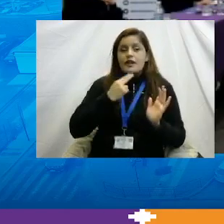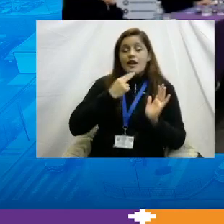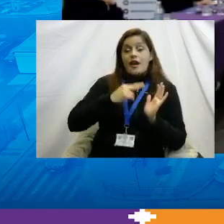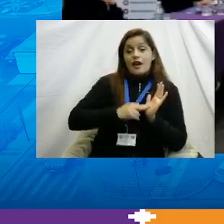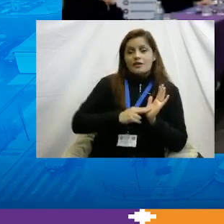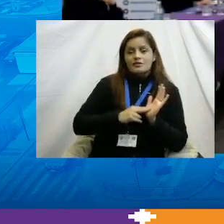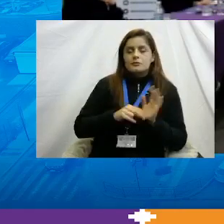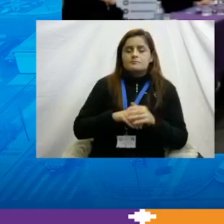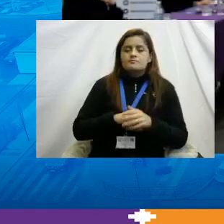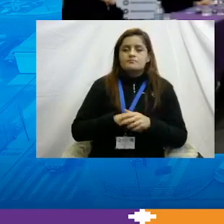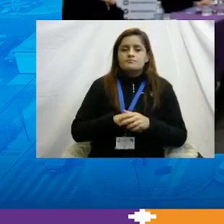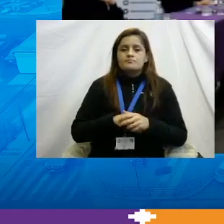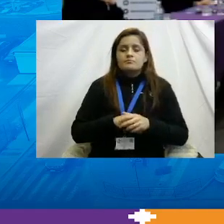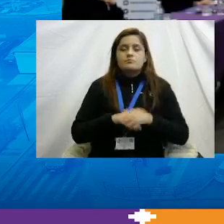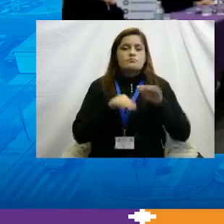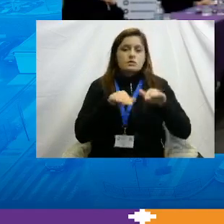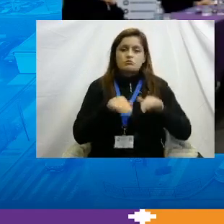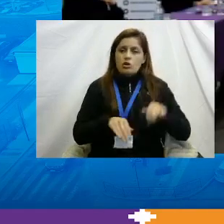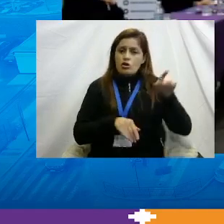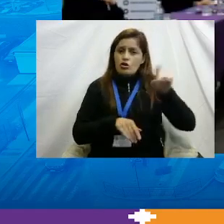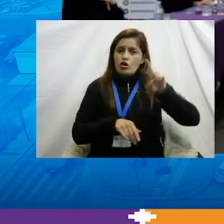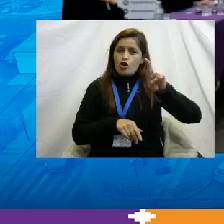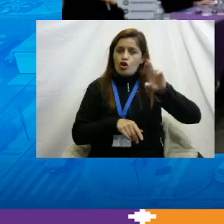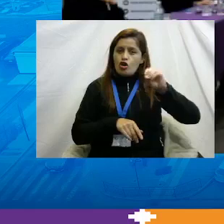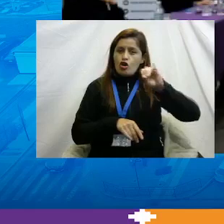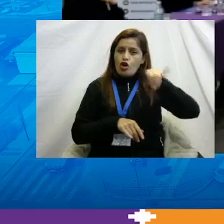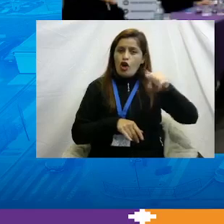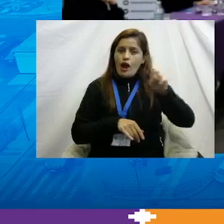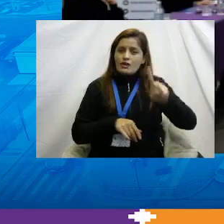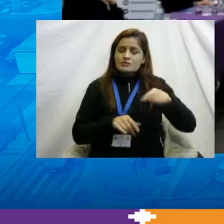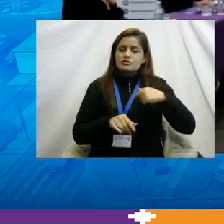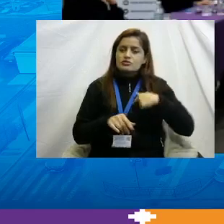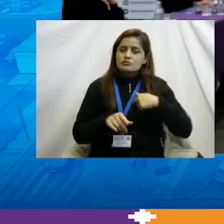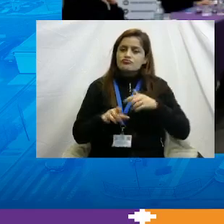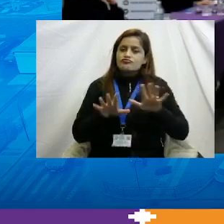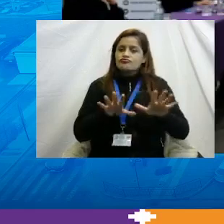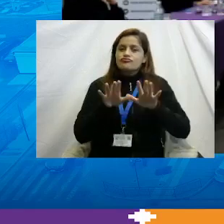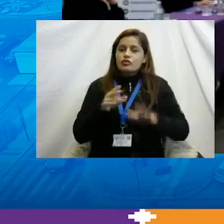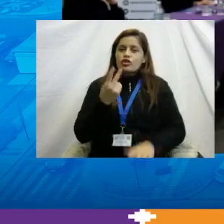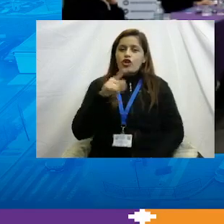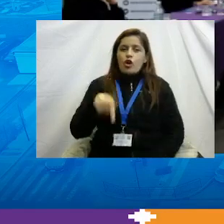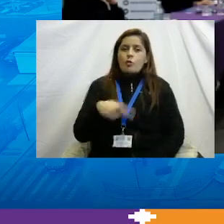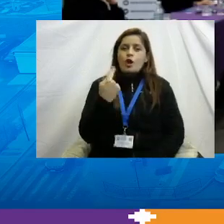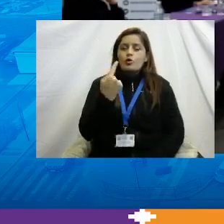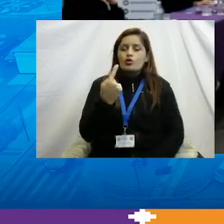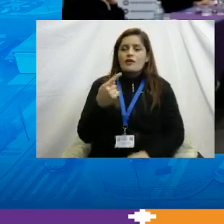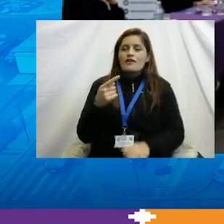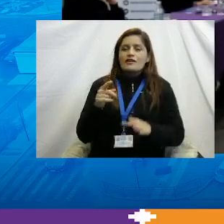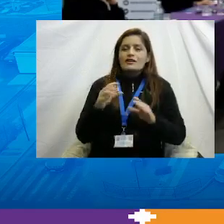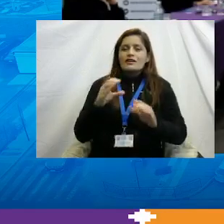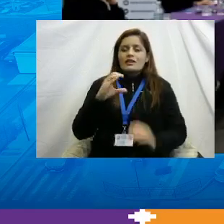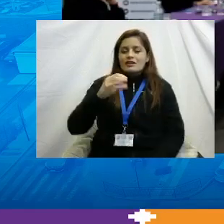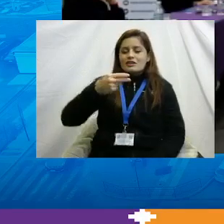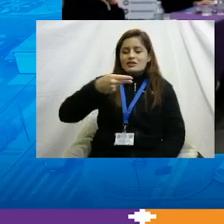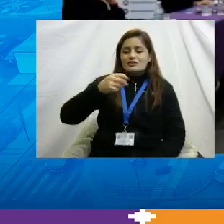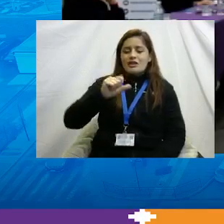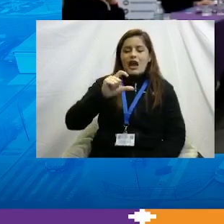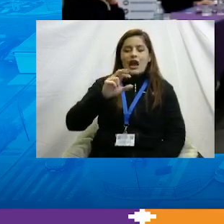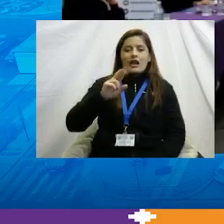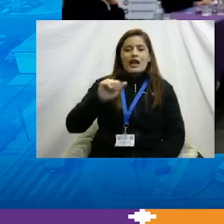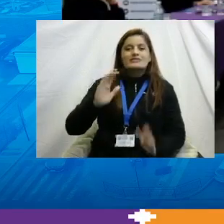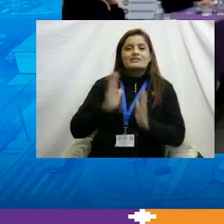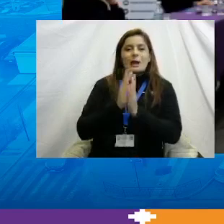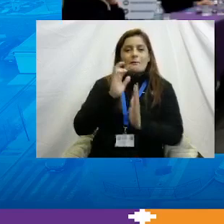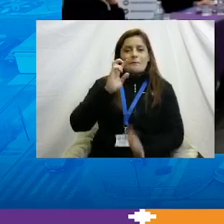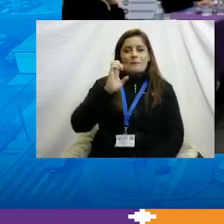igual que el colega Roja, sumarme para destacar la solicitud del 2.1 de la Junta de Vecinos Chacra San Pedro.